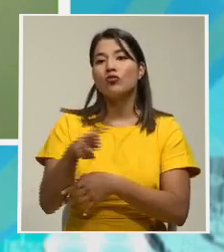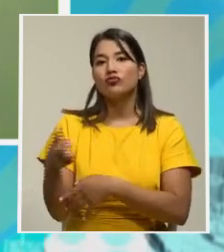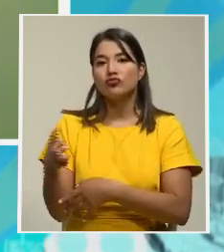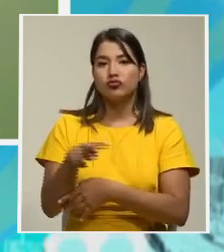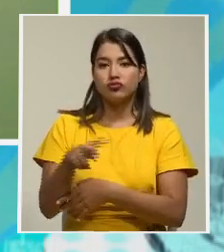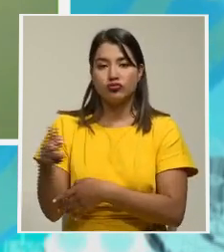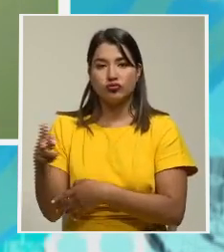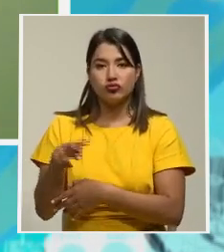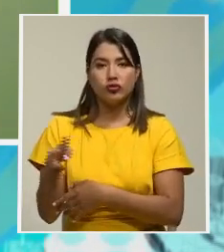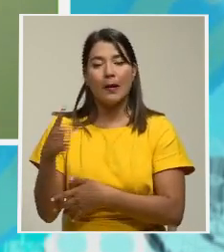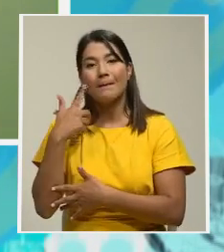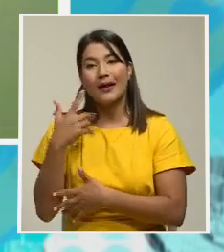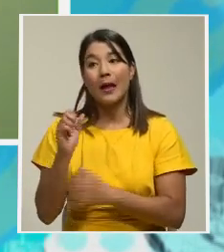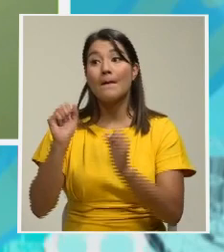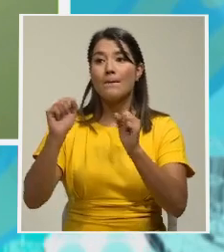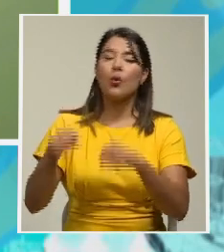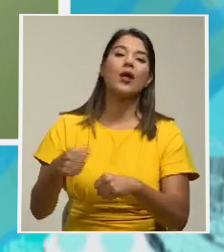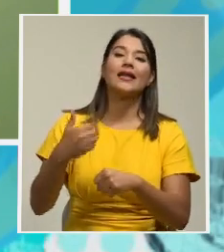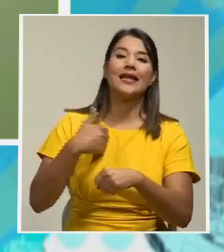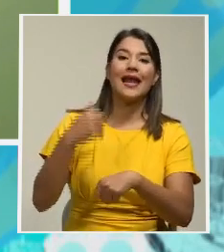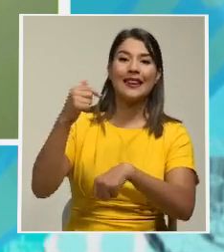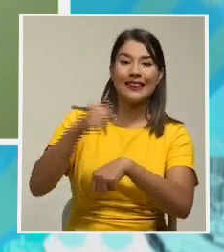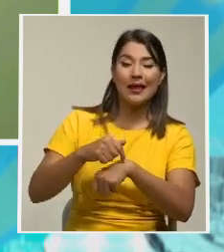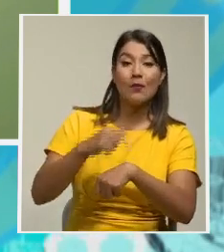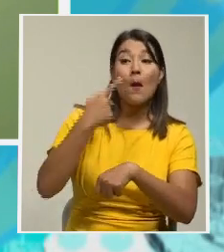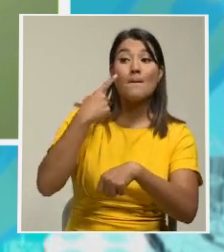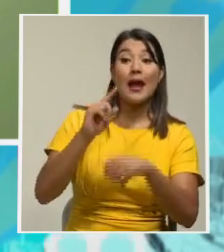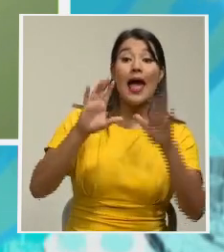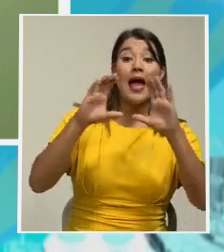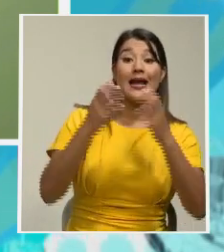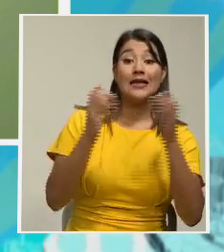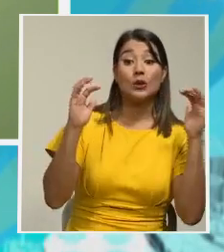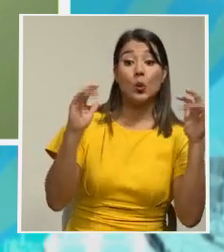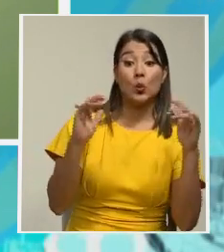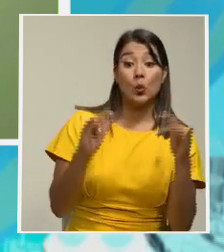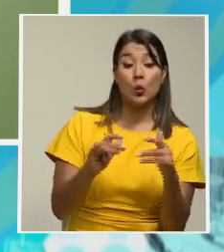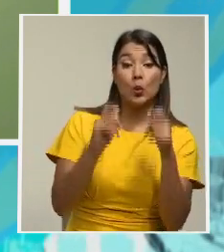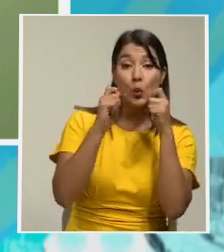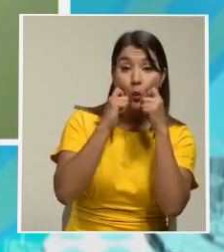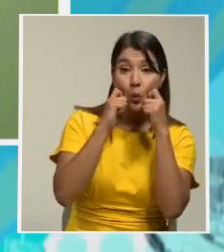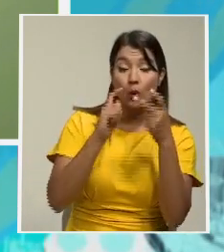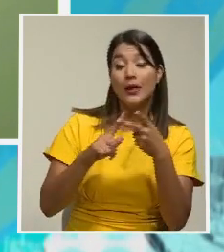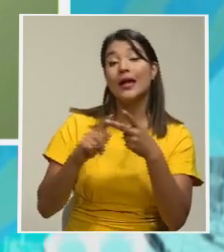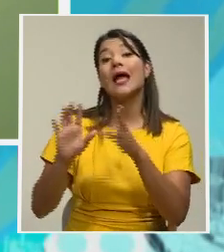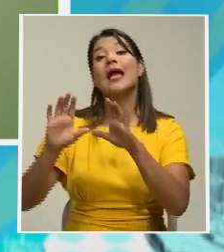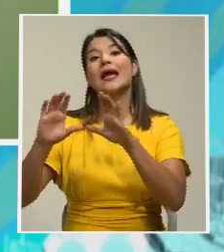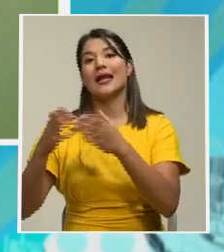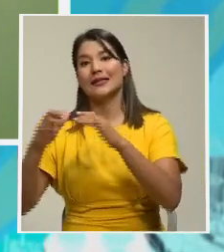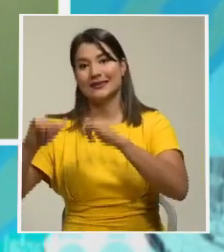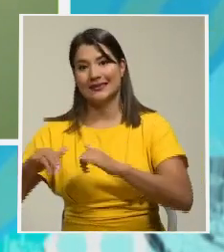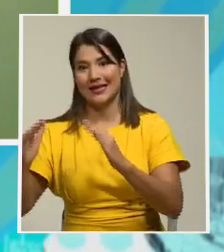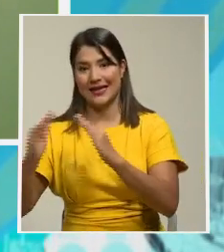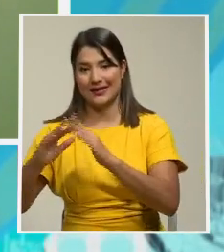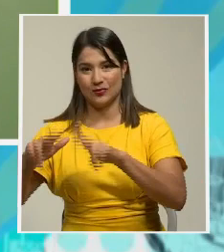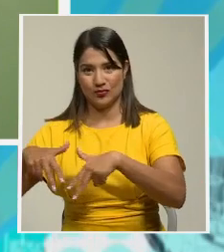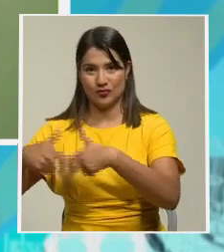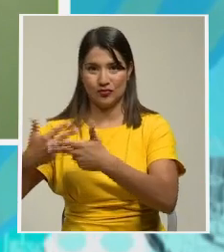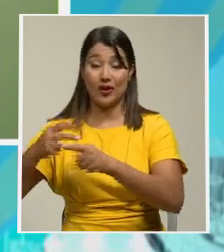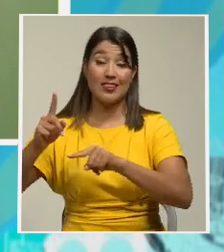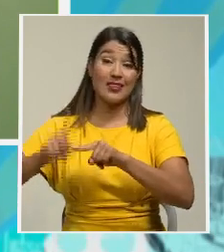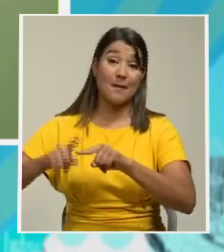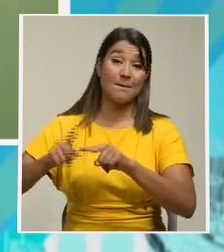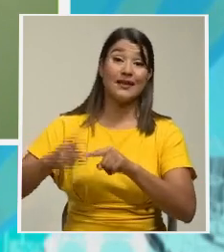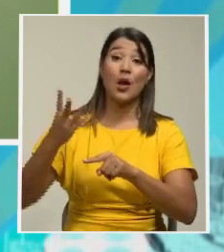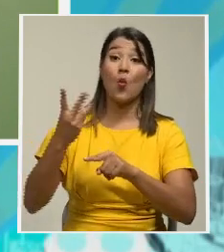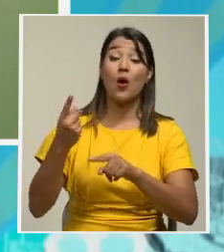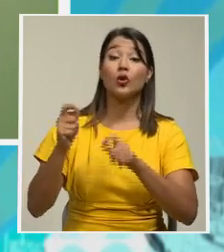hubiese tiempo para la presencialidad y la virtualidad, dependiendo del personal del centro educativo y, por supuesto,